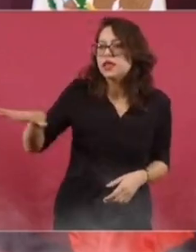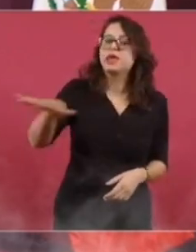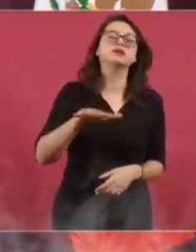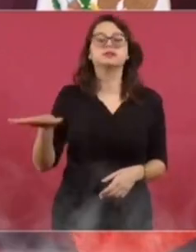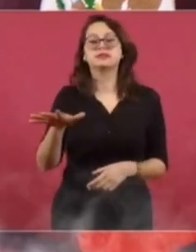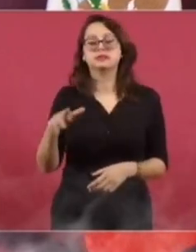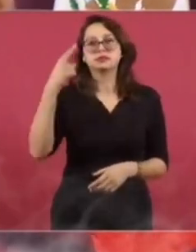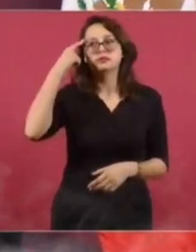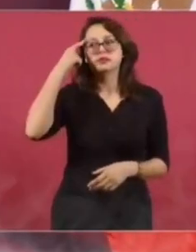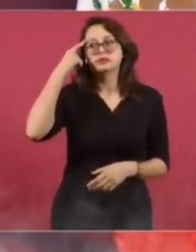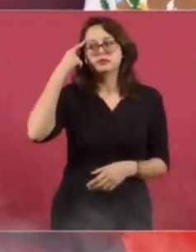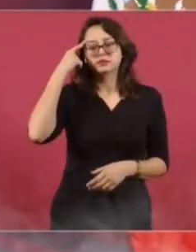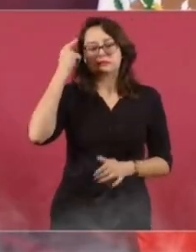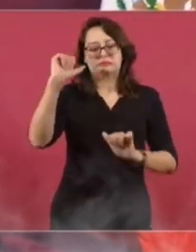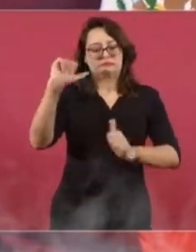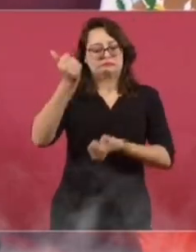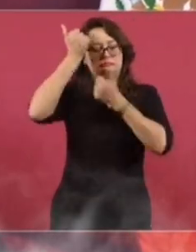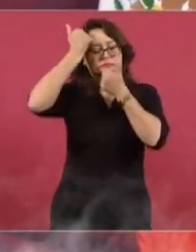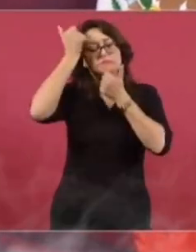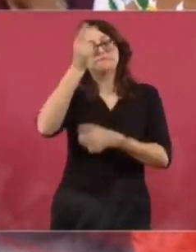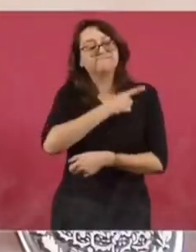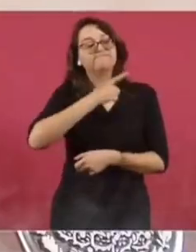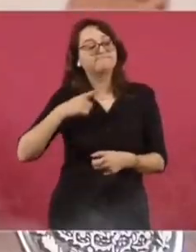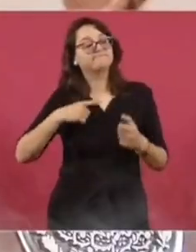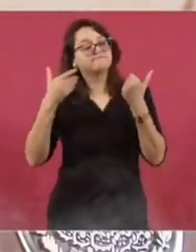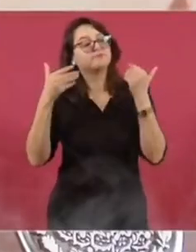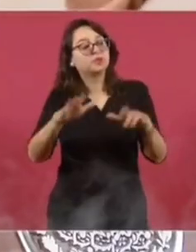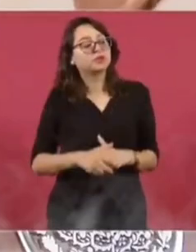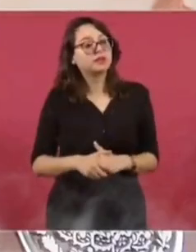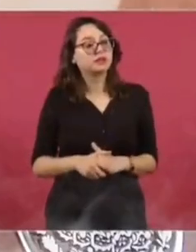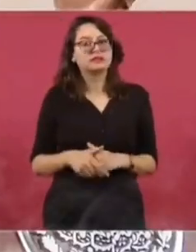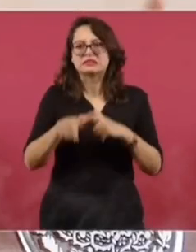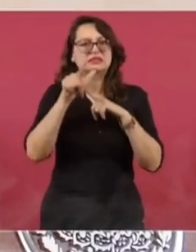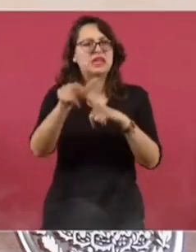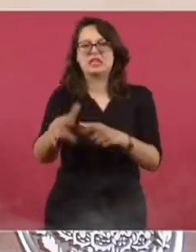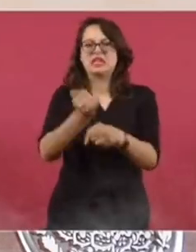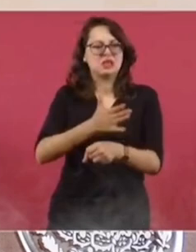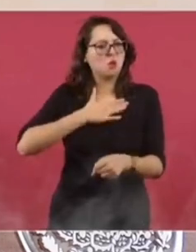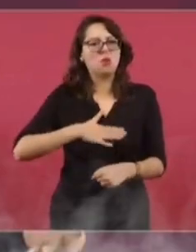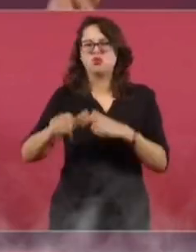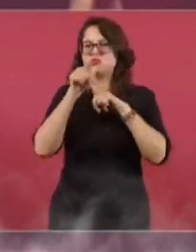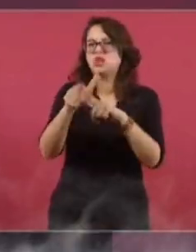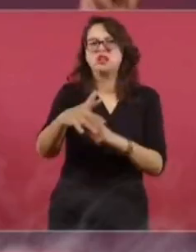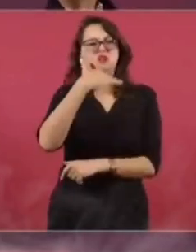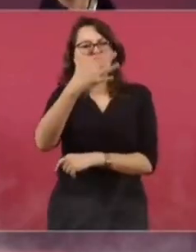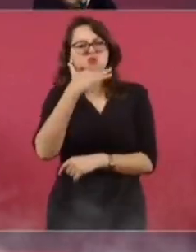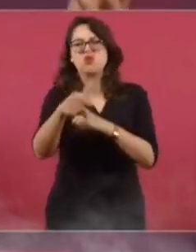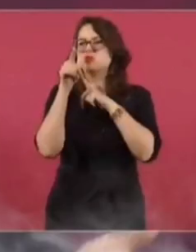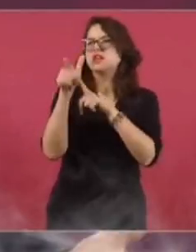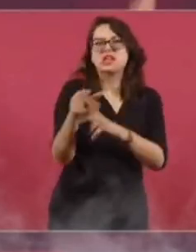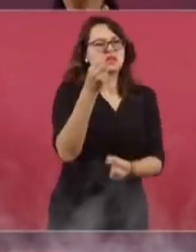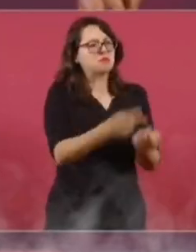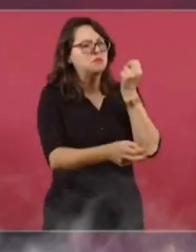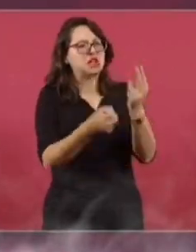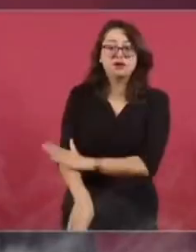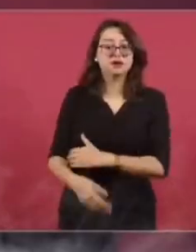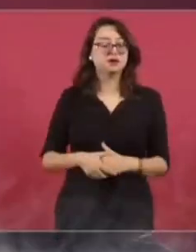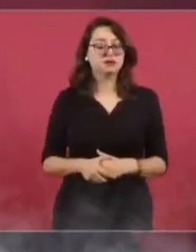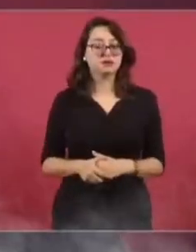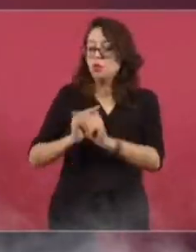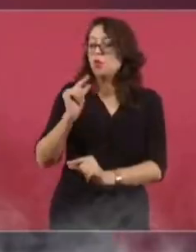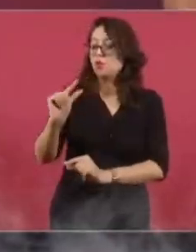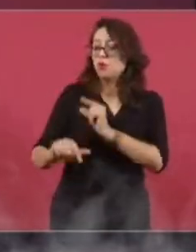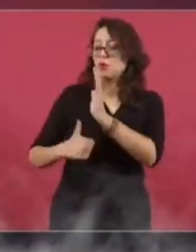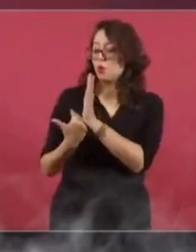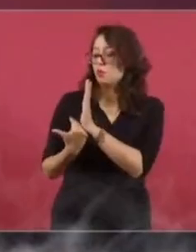reflexionando de que ya no era posible mantener un régimen de corrupción, de injusticia, de privilegios, que eso no era conveniente para nadie. Y